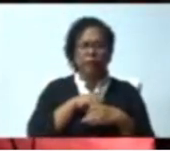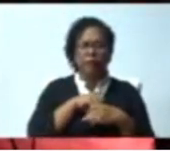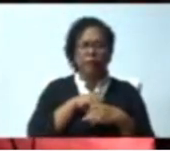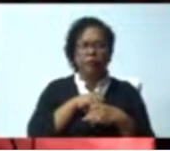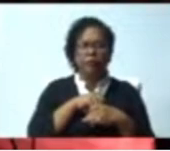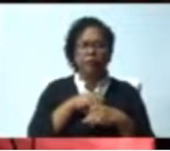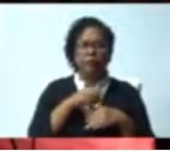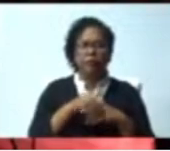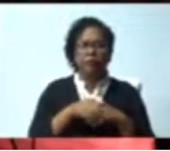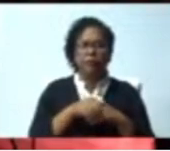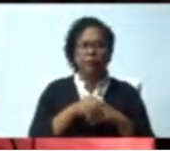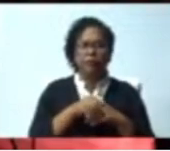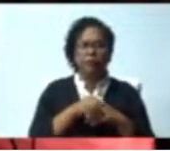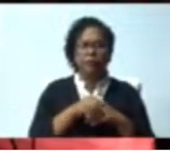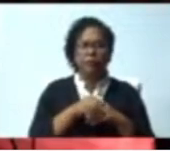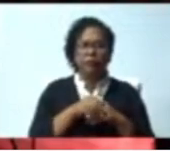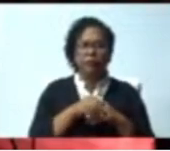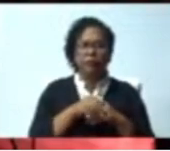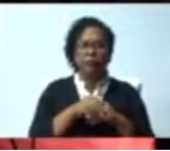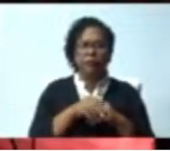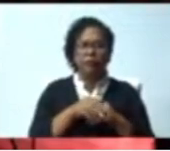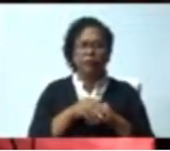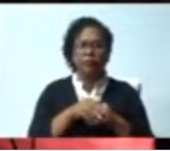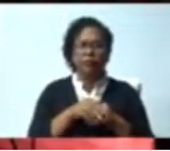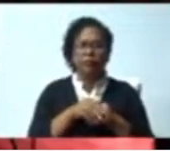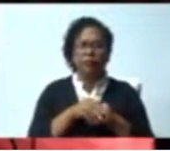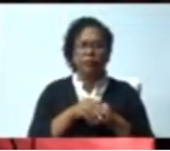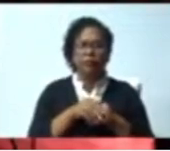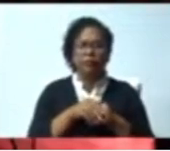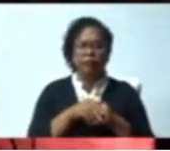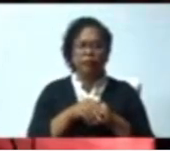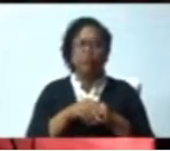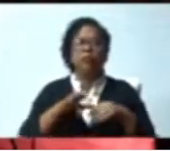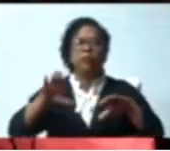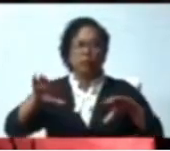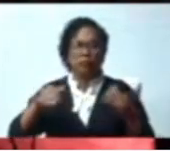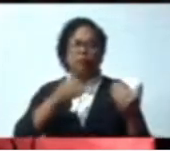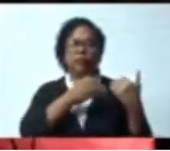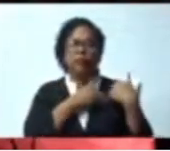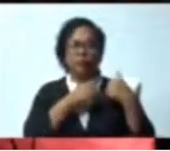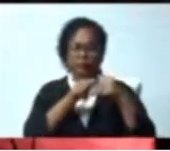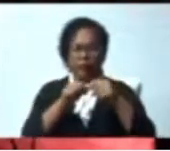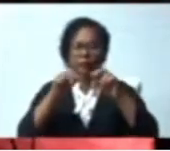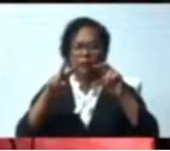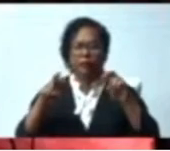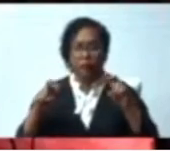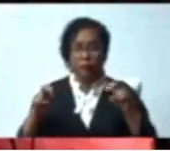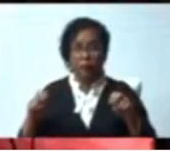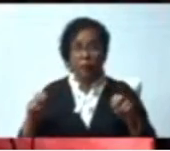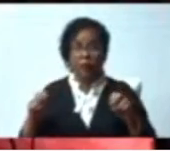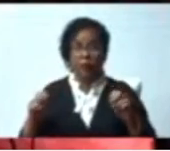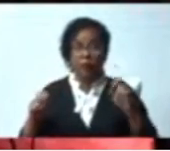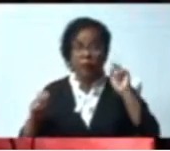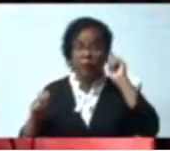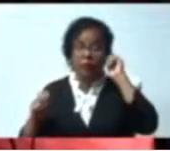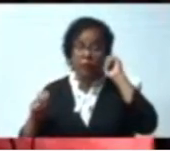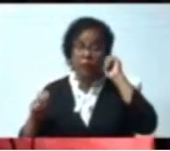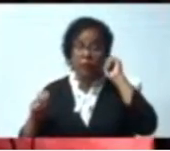siempre entendíamos y pusimos sobre la mesa un hecho que nos traía